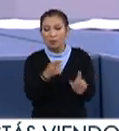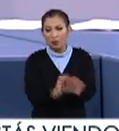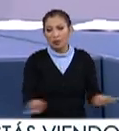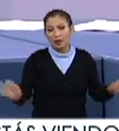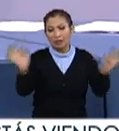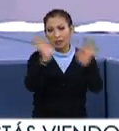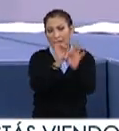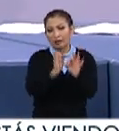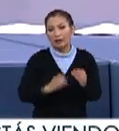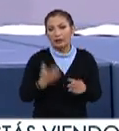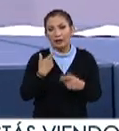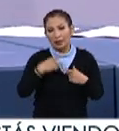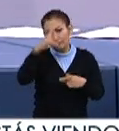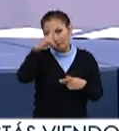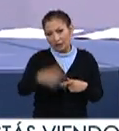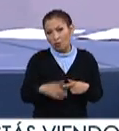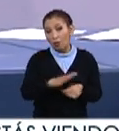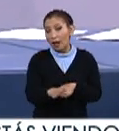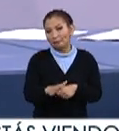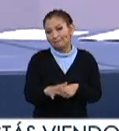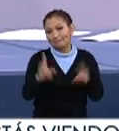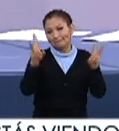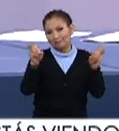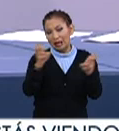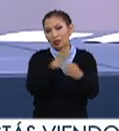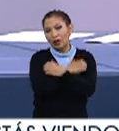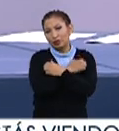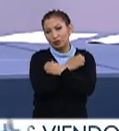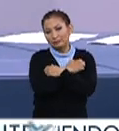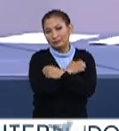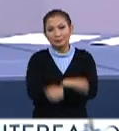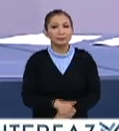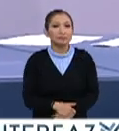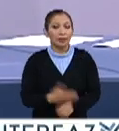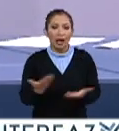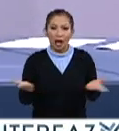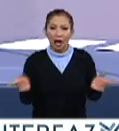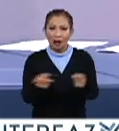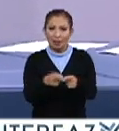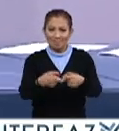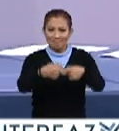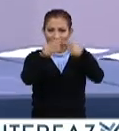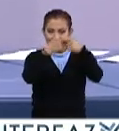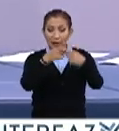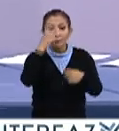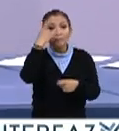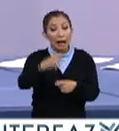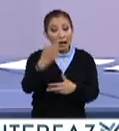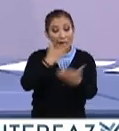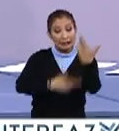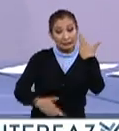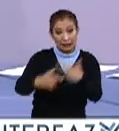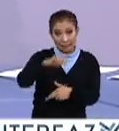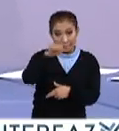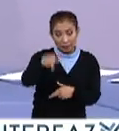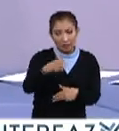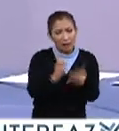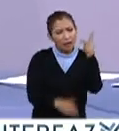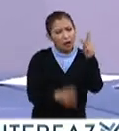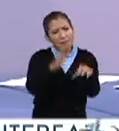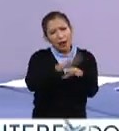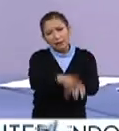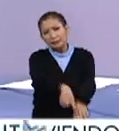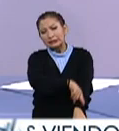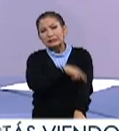más importantes de la sociedad mexicana, que es, por supuesto, la educación. Vamos a hacer una breve pausa para que al regresar platiquemos un